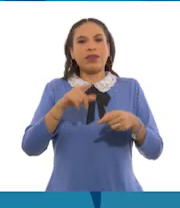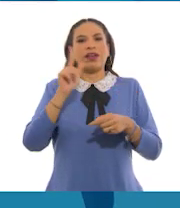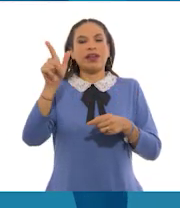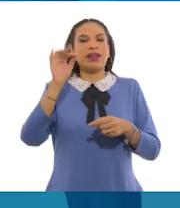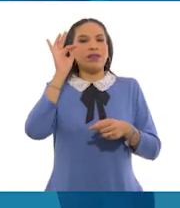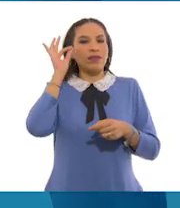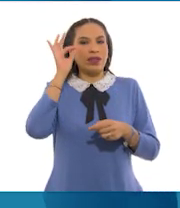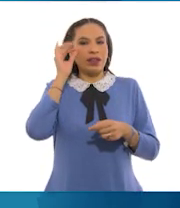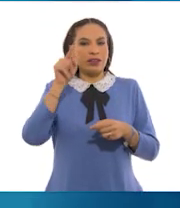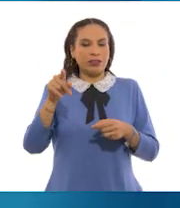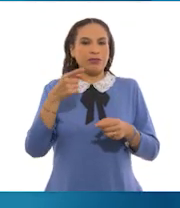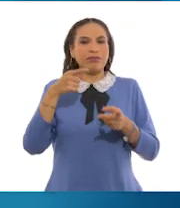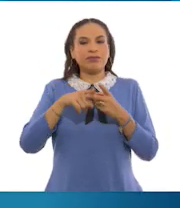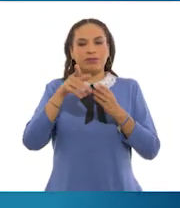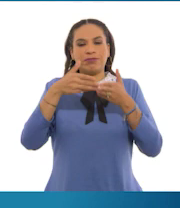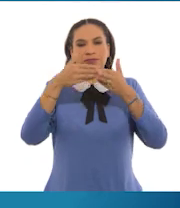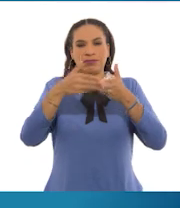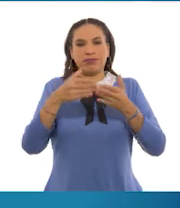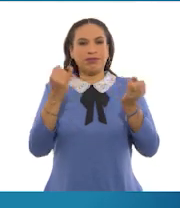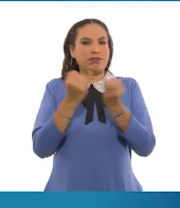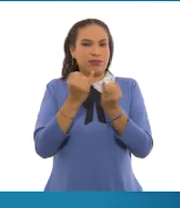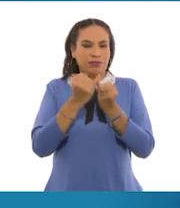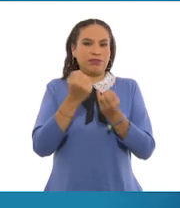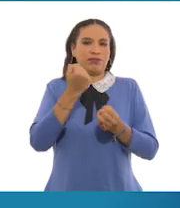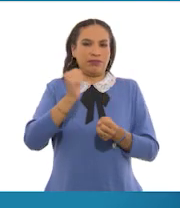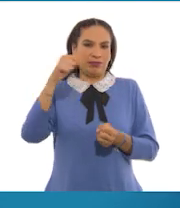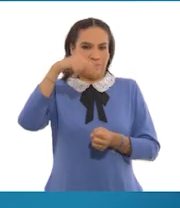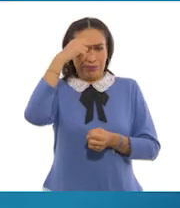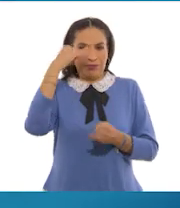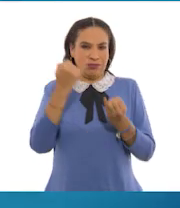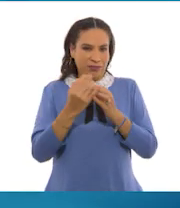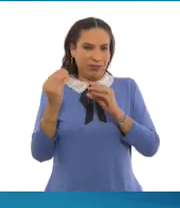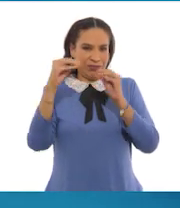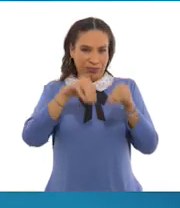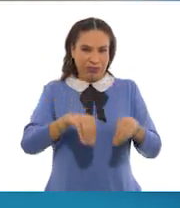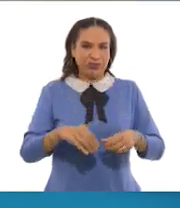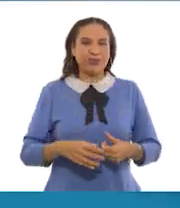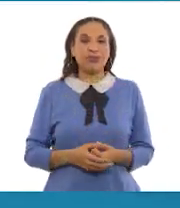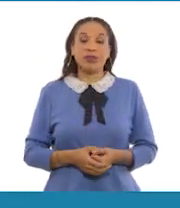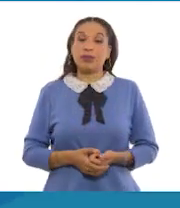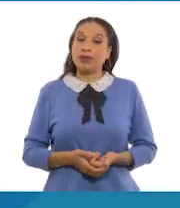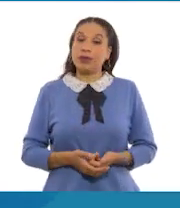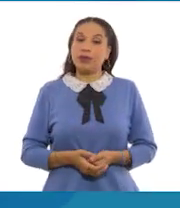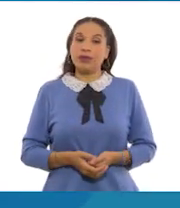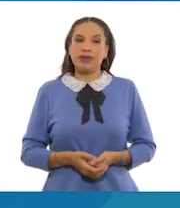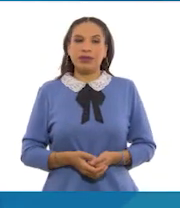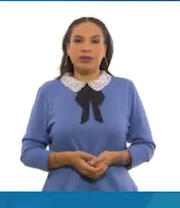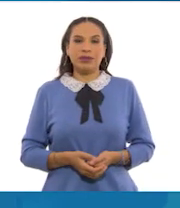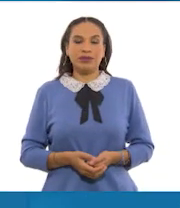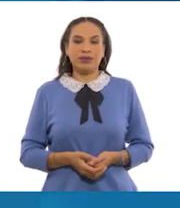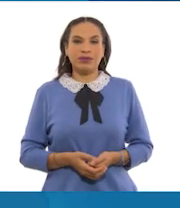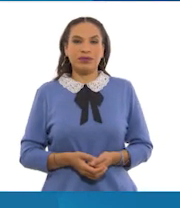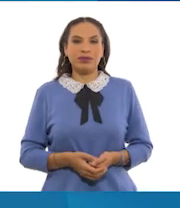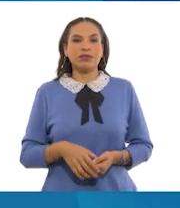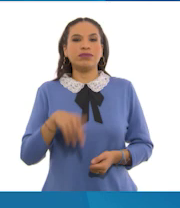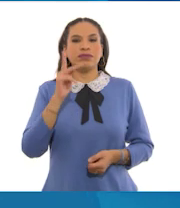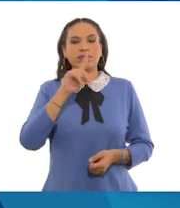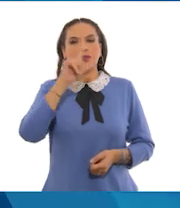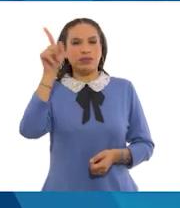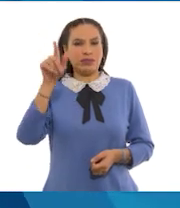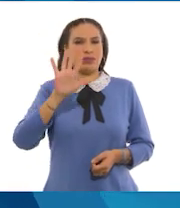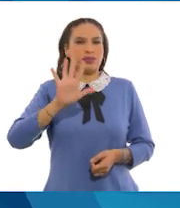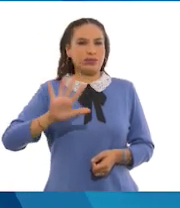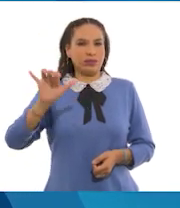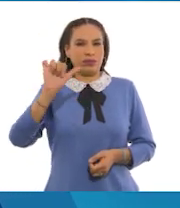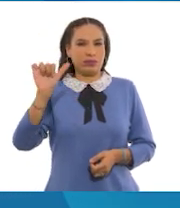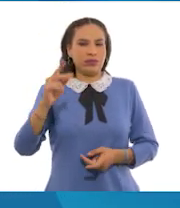al galeón de Manila se volverían tan populares aquí. Órale. Pero del lejano oriente